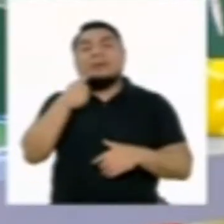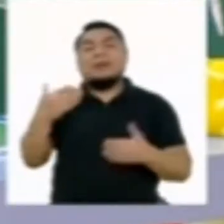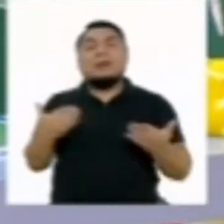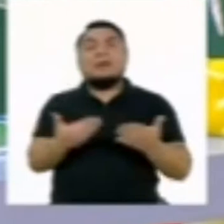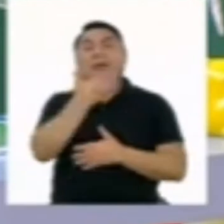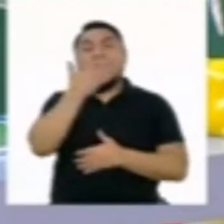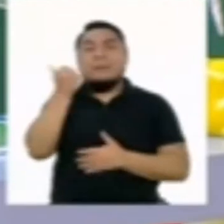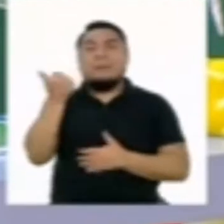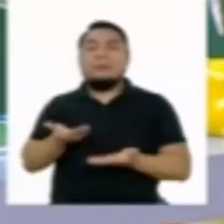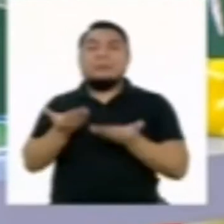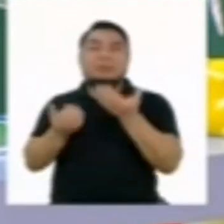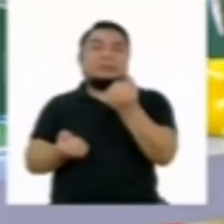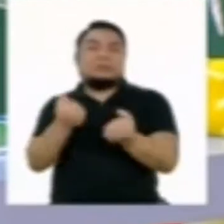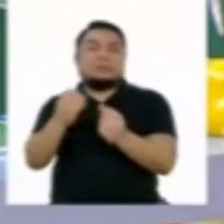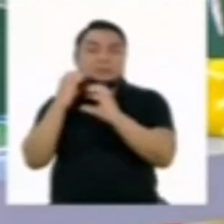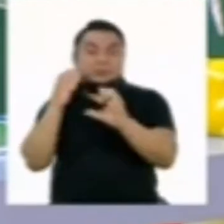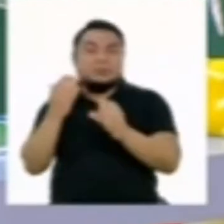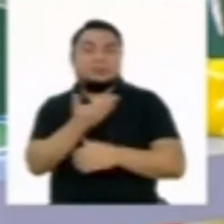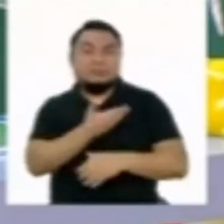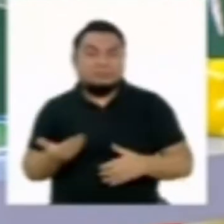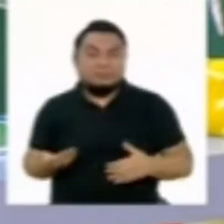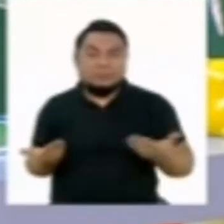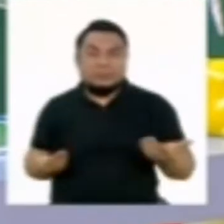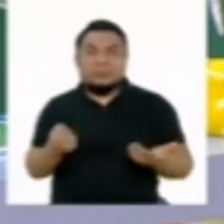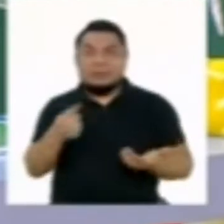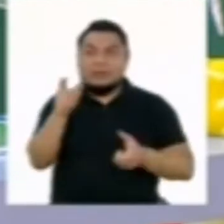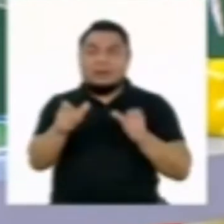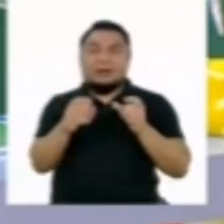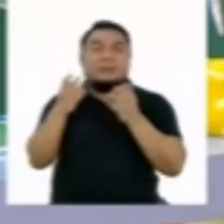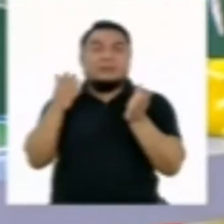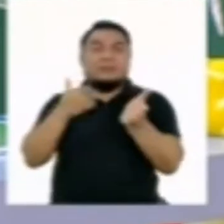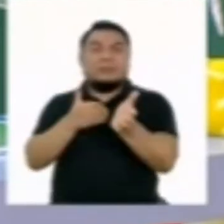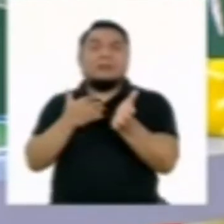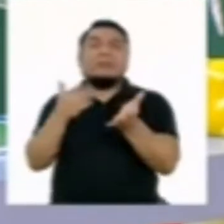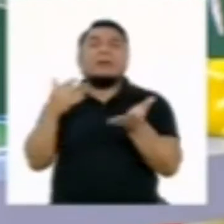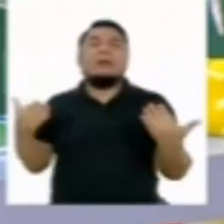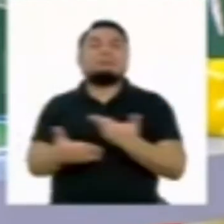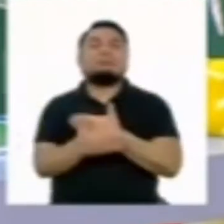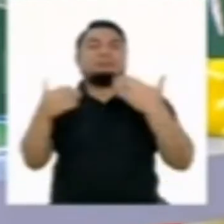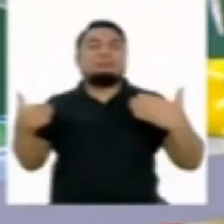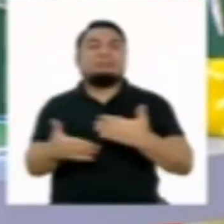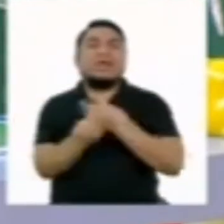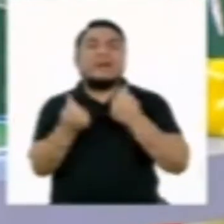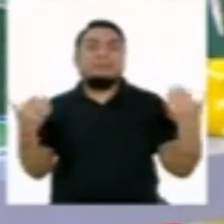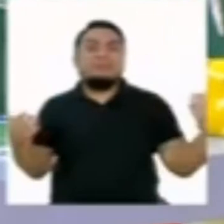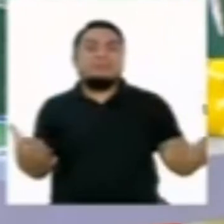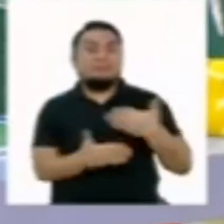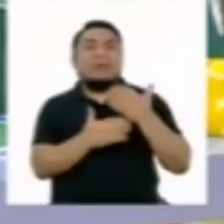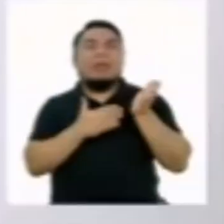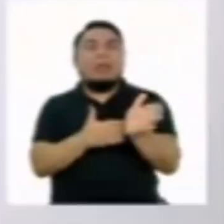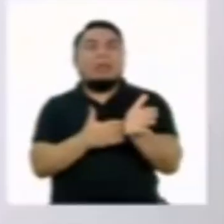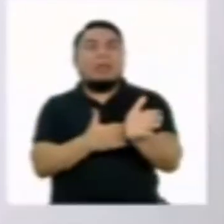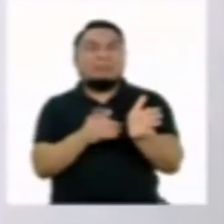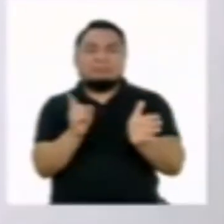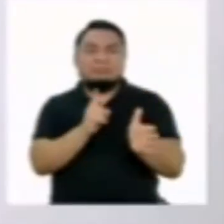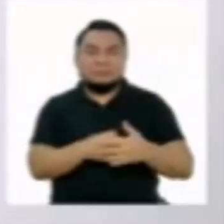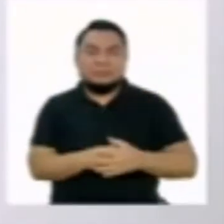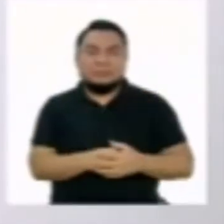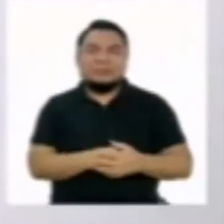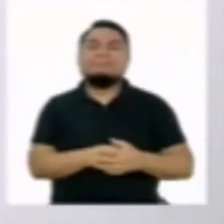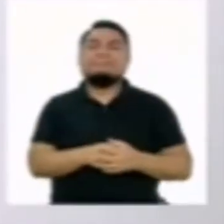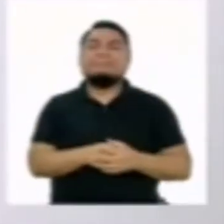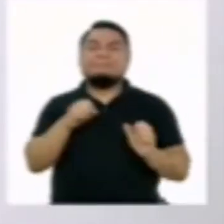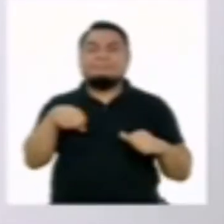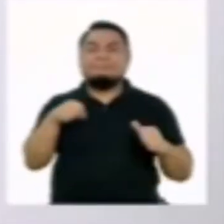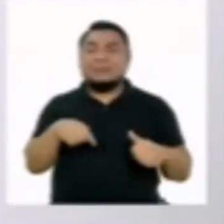necesitamos una mejor oferta de transporte público. Así el tráfico sería más fluido y evitaríamos tanta congestión.